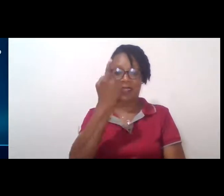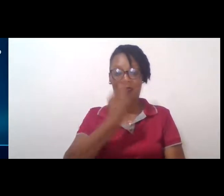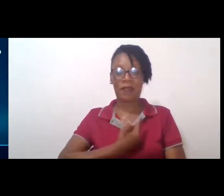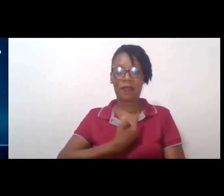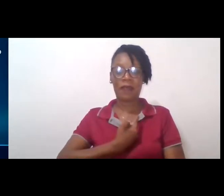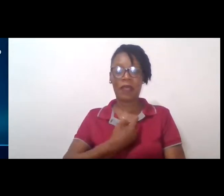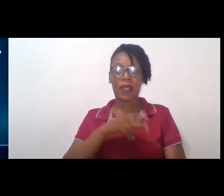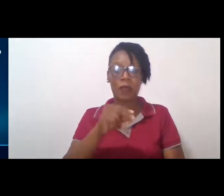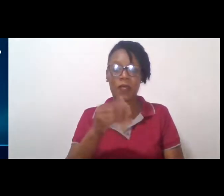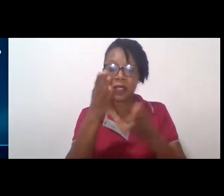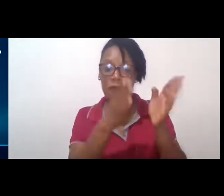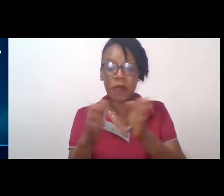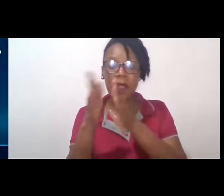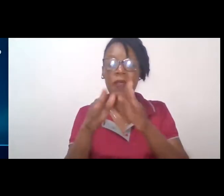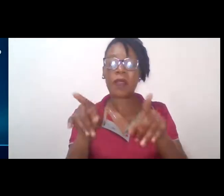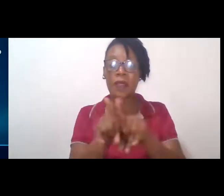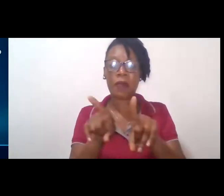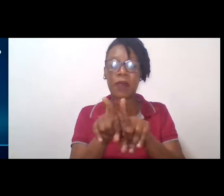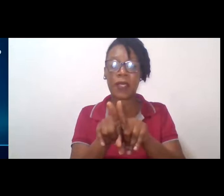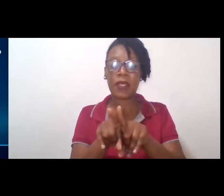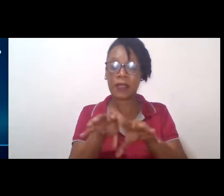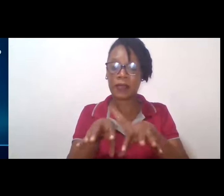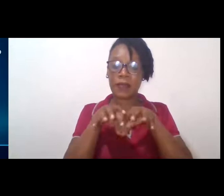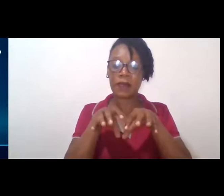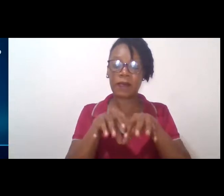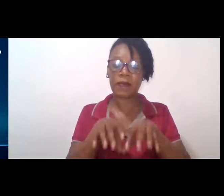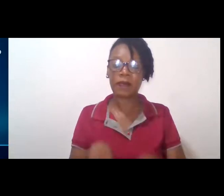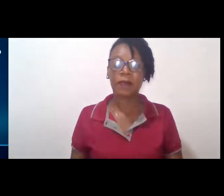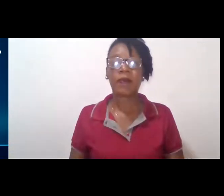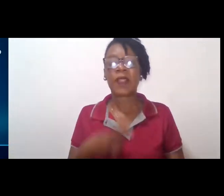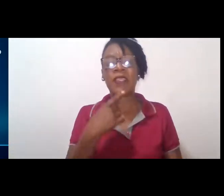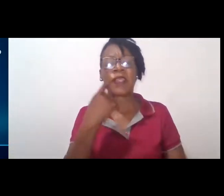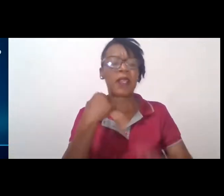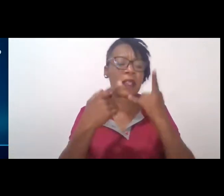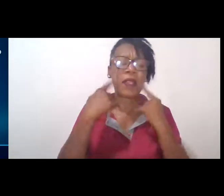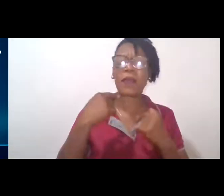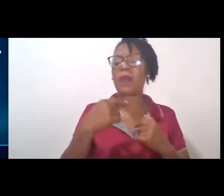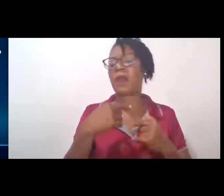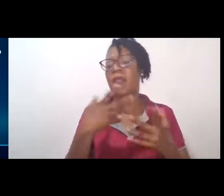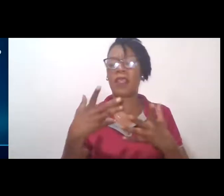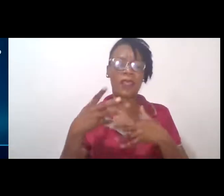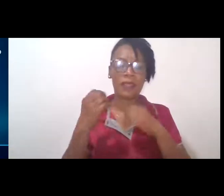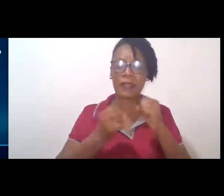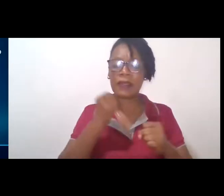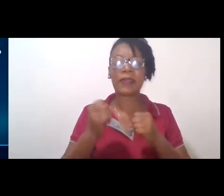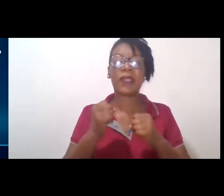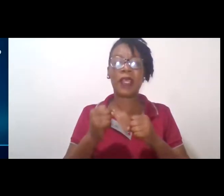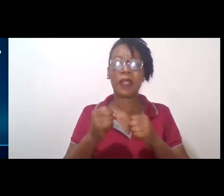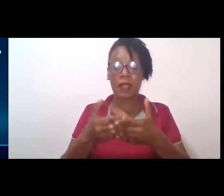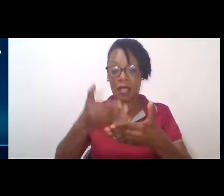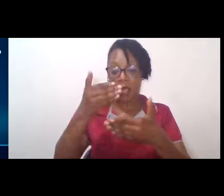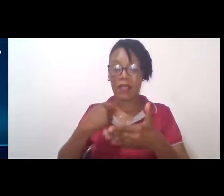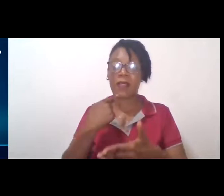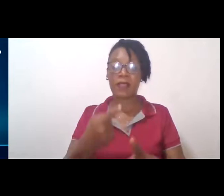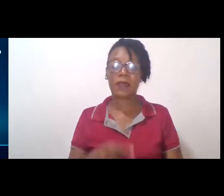preparado, puede generar también una reacción. Dice que el niño llora, patea. Entonces, ella tiene que anticiparle las situaciones. Una